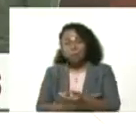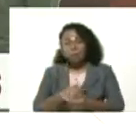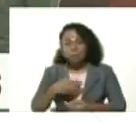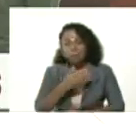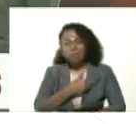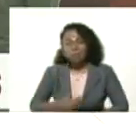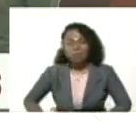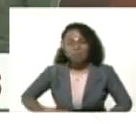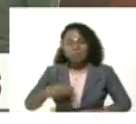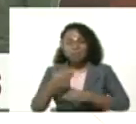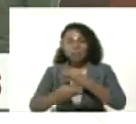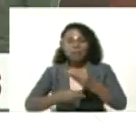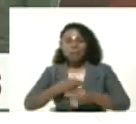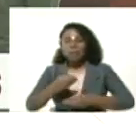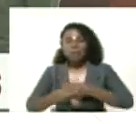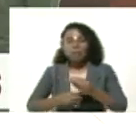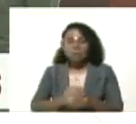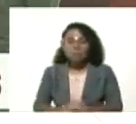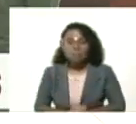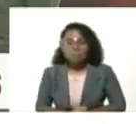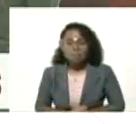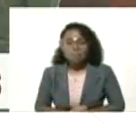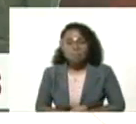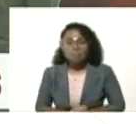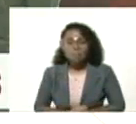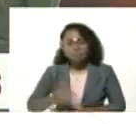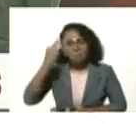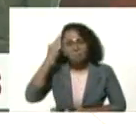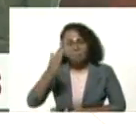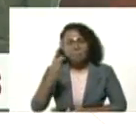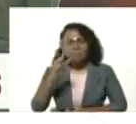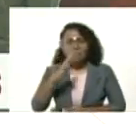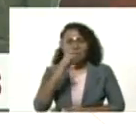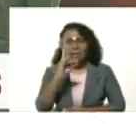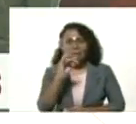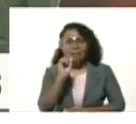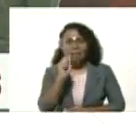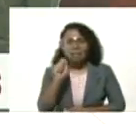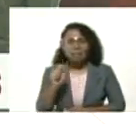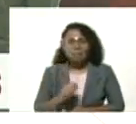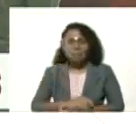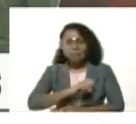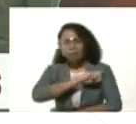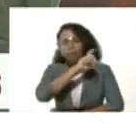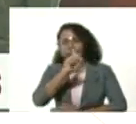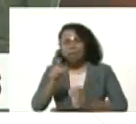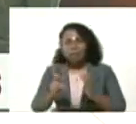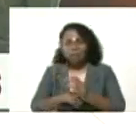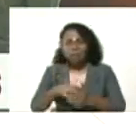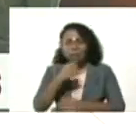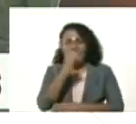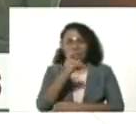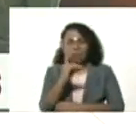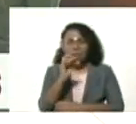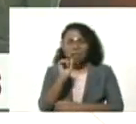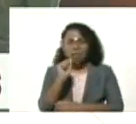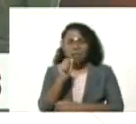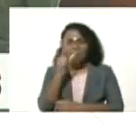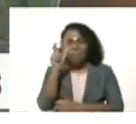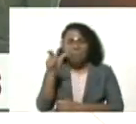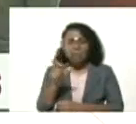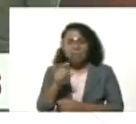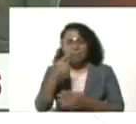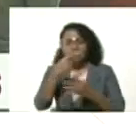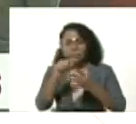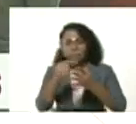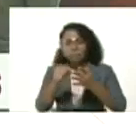el mayor general Urbáez, de comandante de la REDI, el general de la SODI, general Castillo, general Ramos